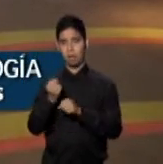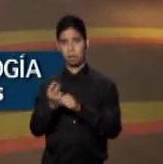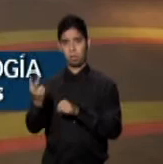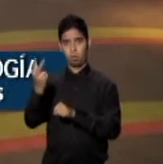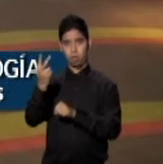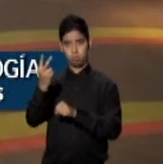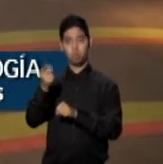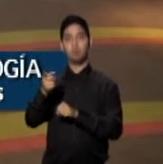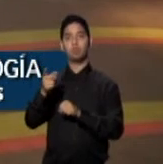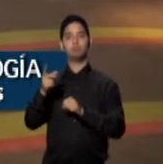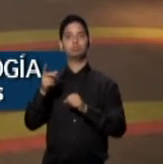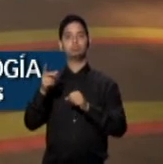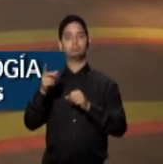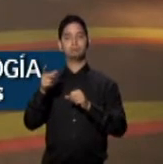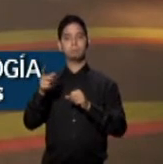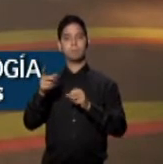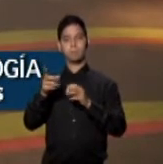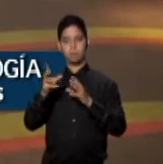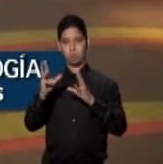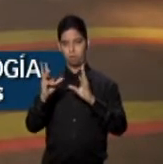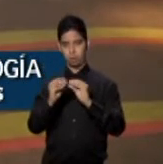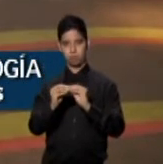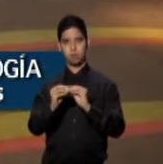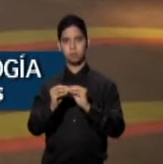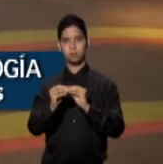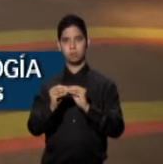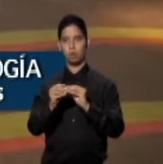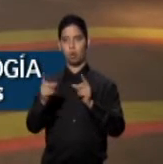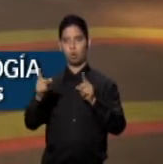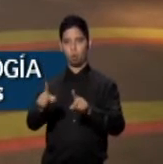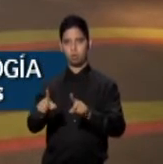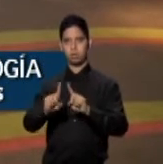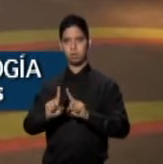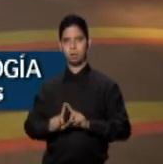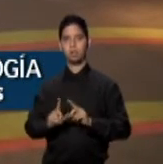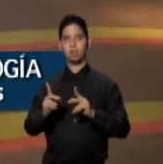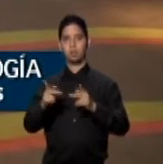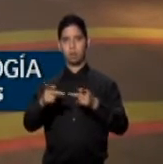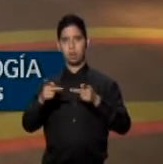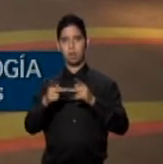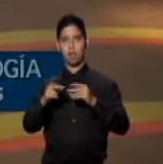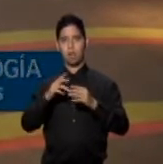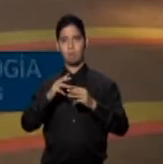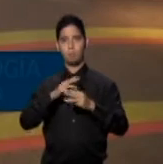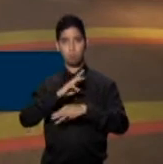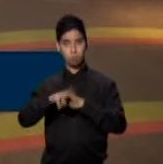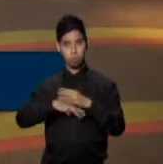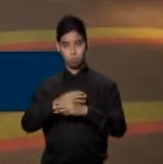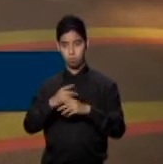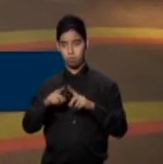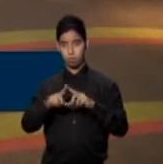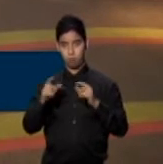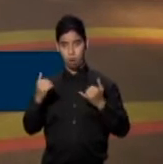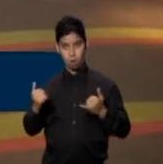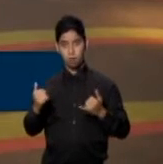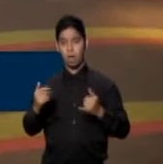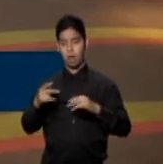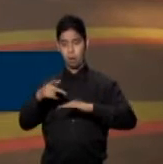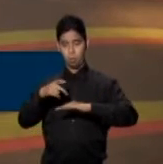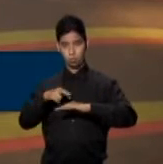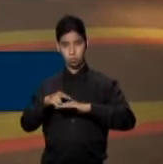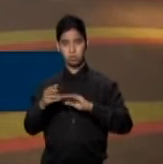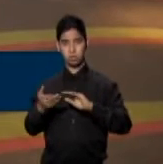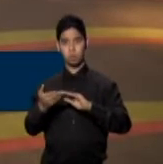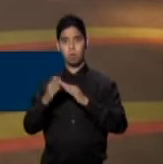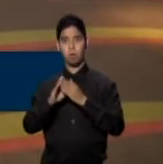huracanes y meteorología tropical se lleva a cabo en distintas partes del mundo. En este caso, Puerto Rico se convirtió en el anfitrión